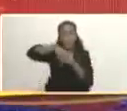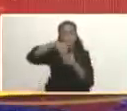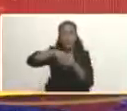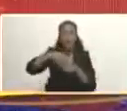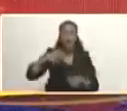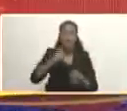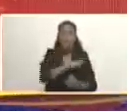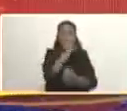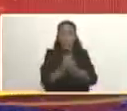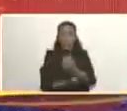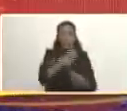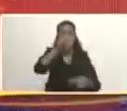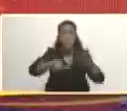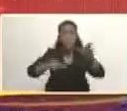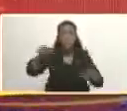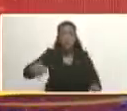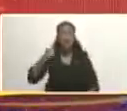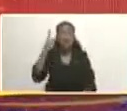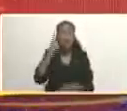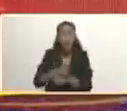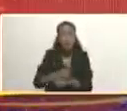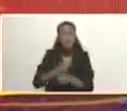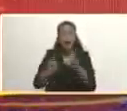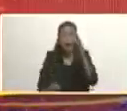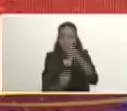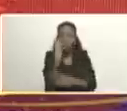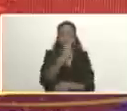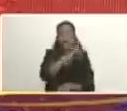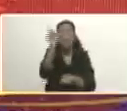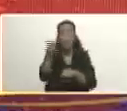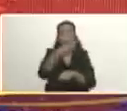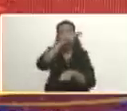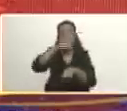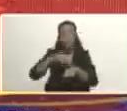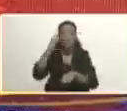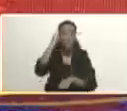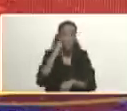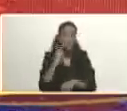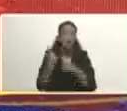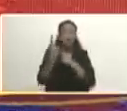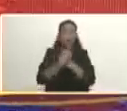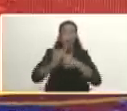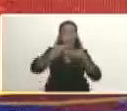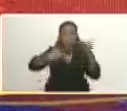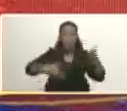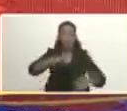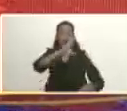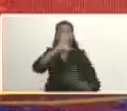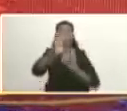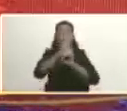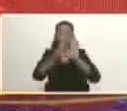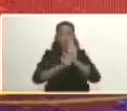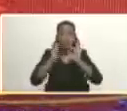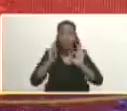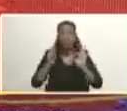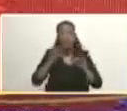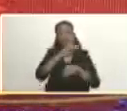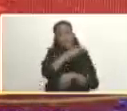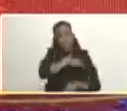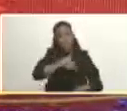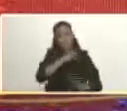poder originario, que obliga a la refundación de la República, otorgándole rango constitucional y